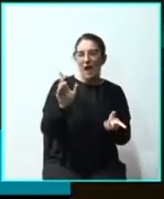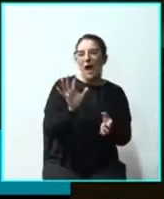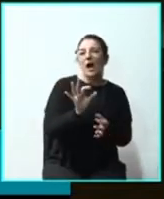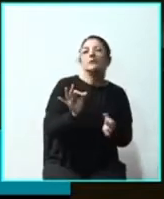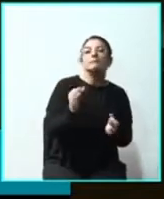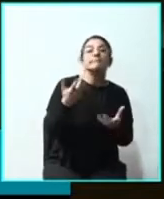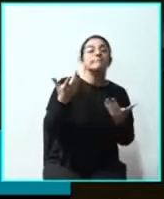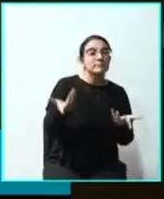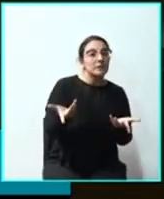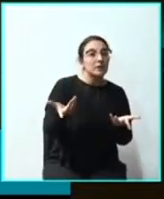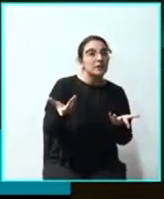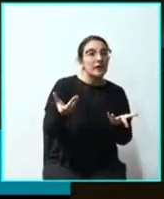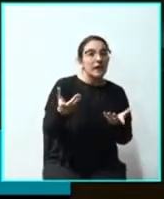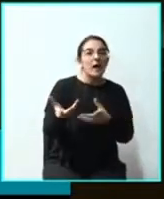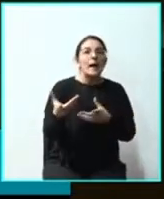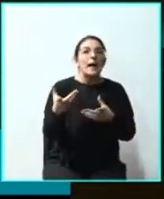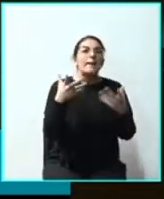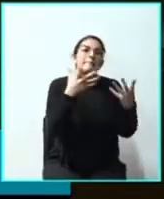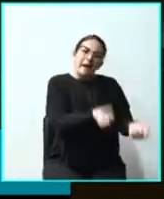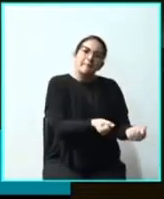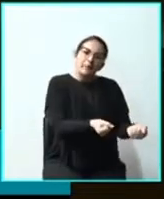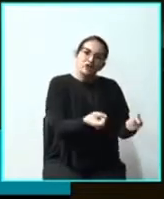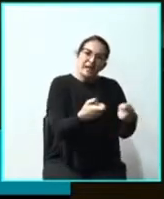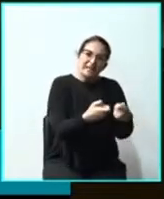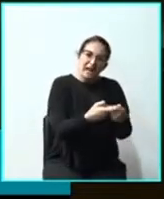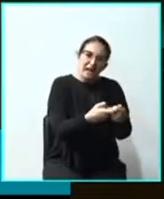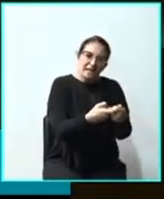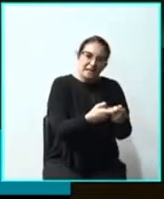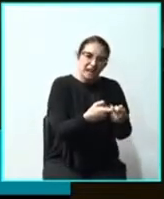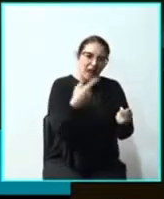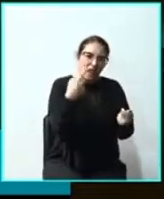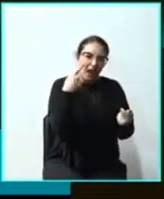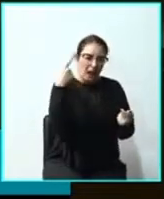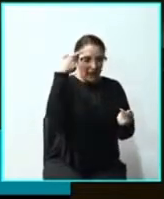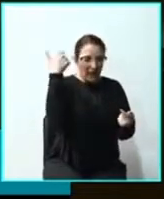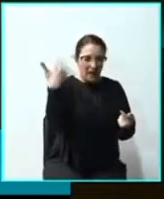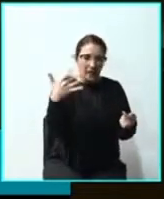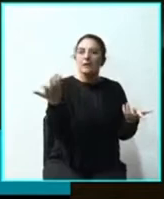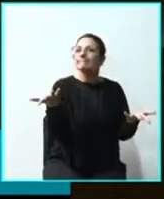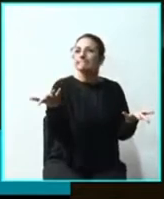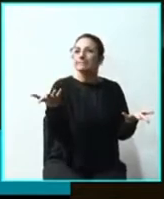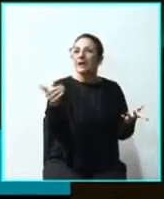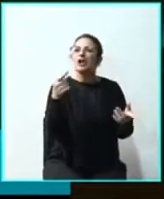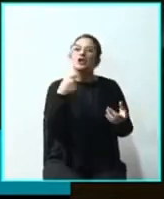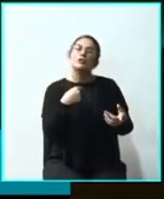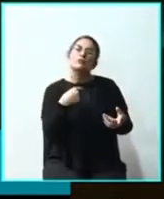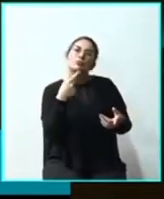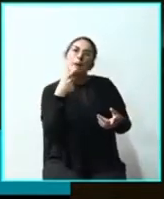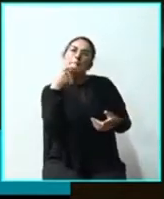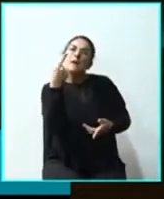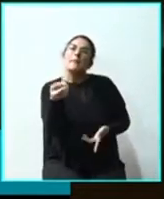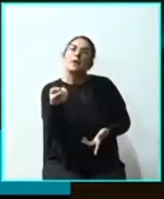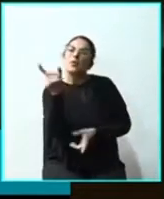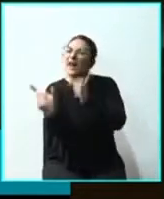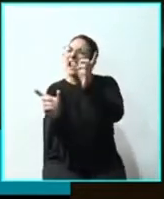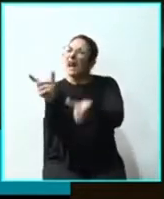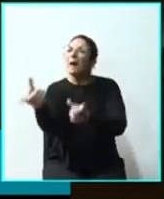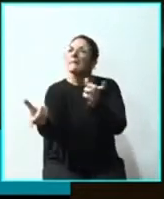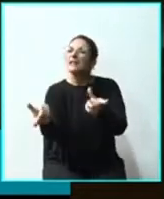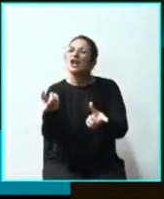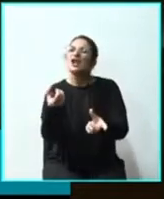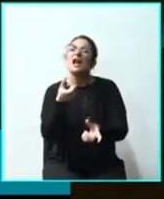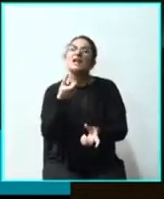utilizan y apoyan las agencias de inteligencia. ¿Por qué no se le pregunta al pueblo si quiere la instalación masiva de